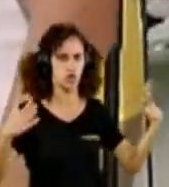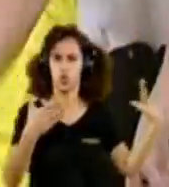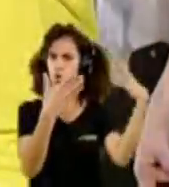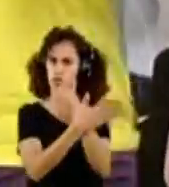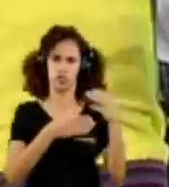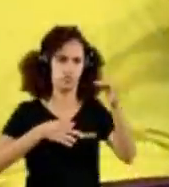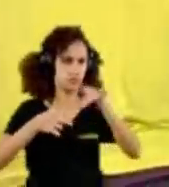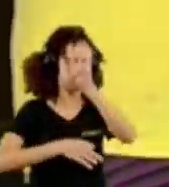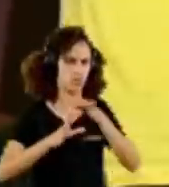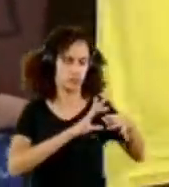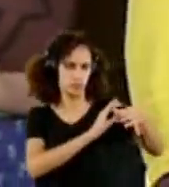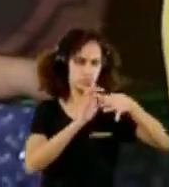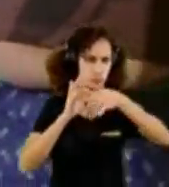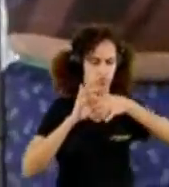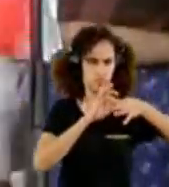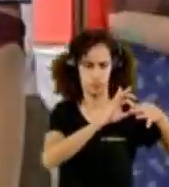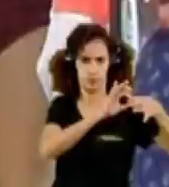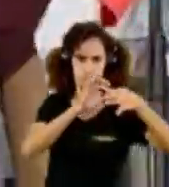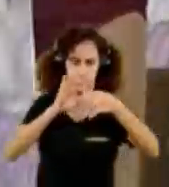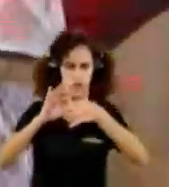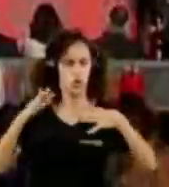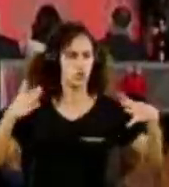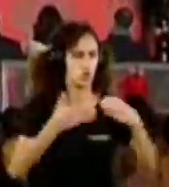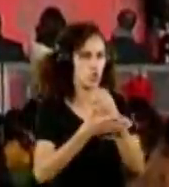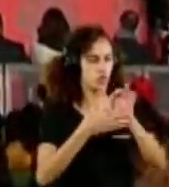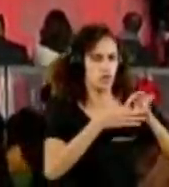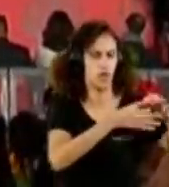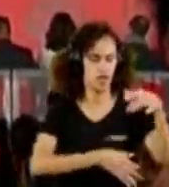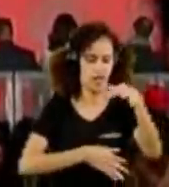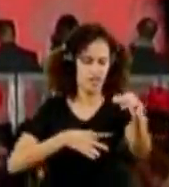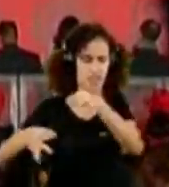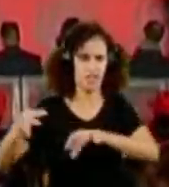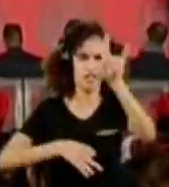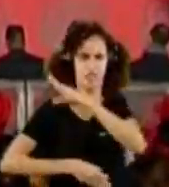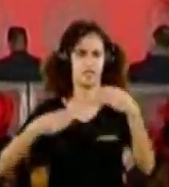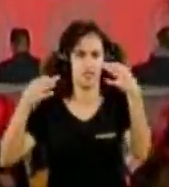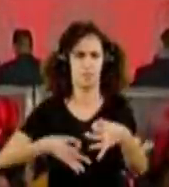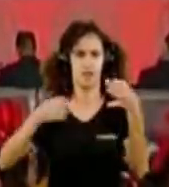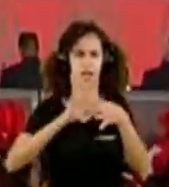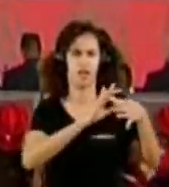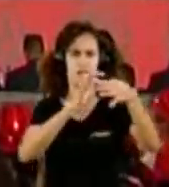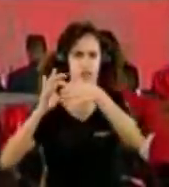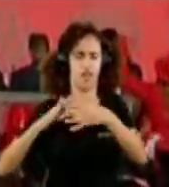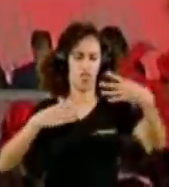unidad para que se goda aprenda de una forma universal. Que Canarias vive unida ante toda